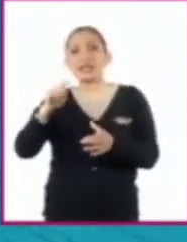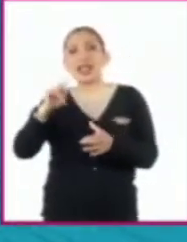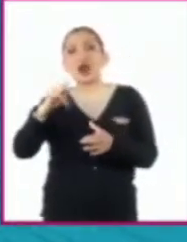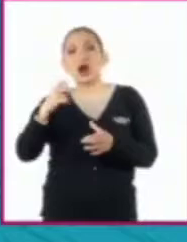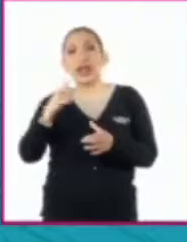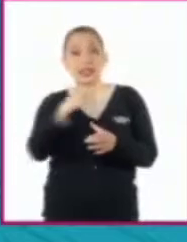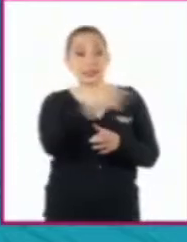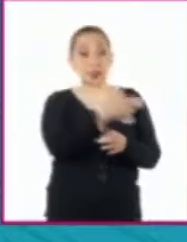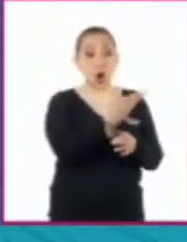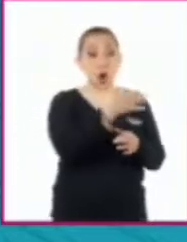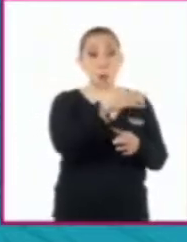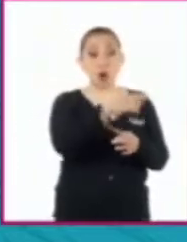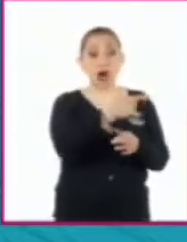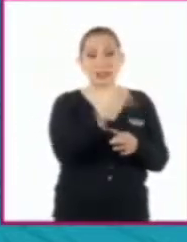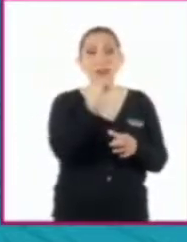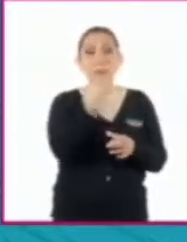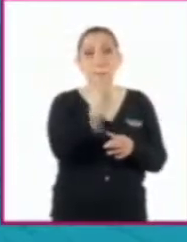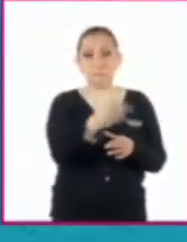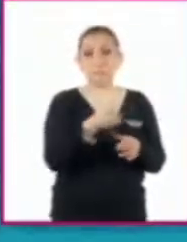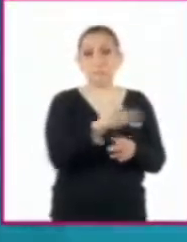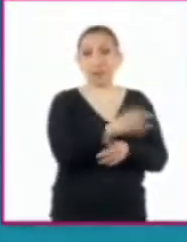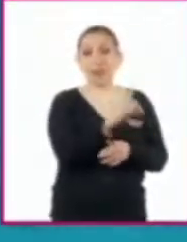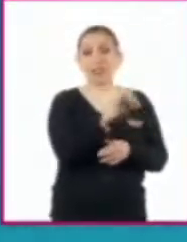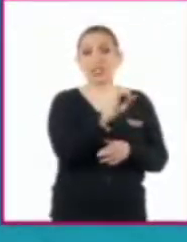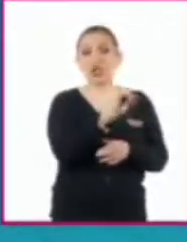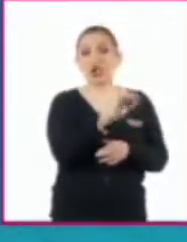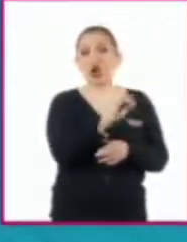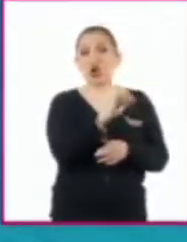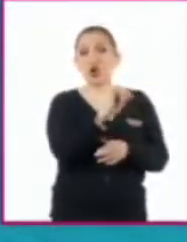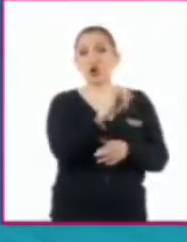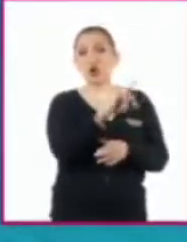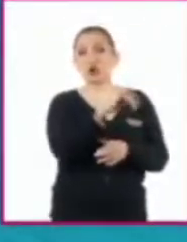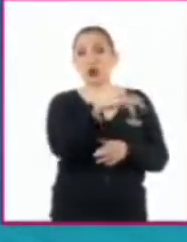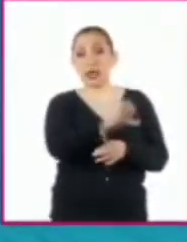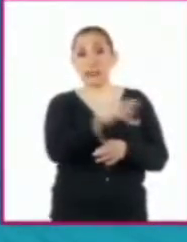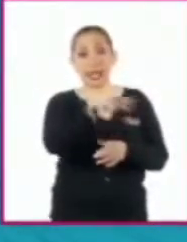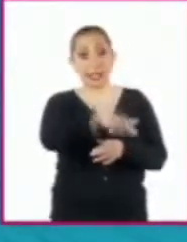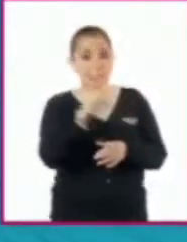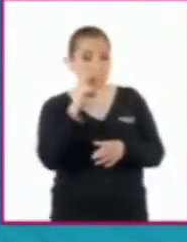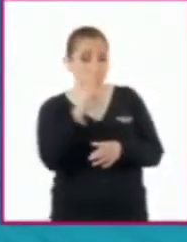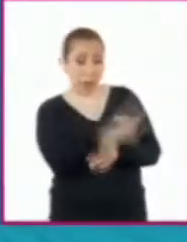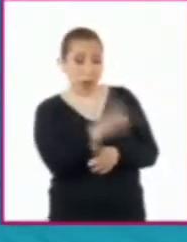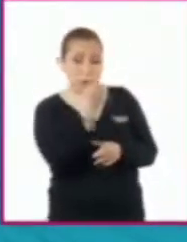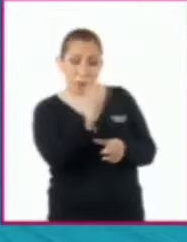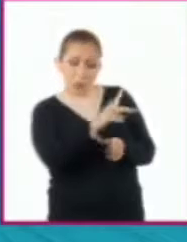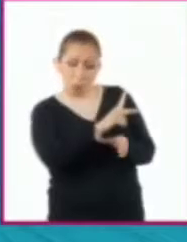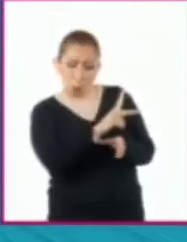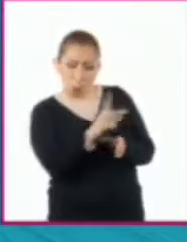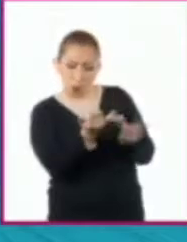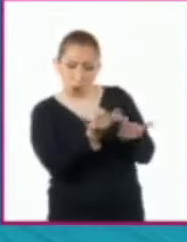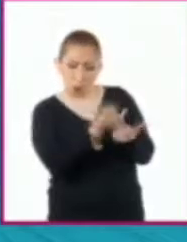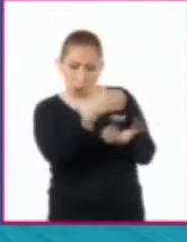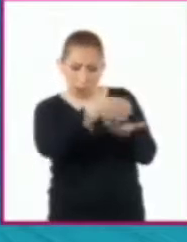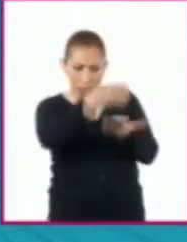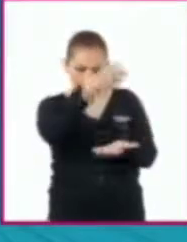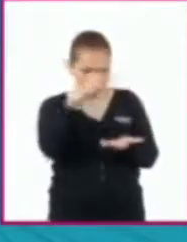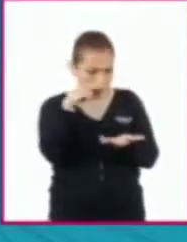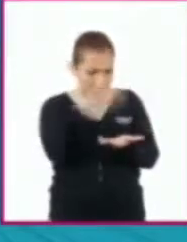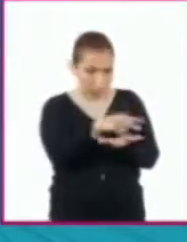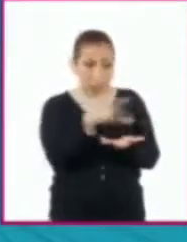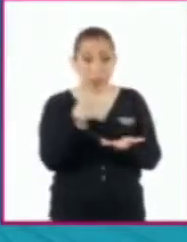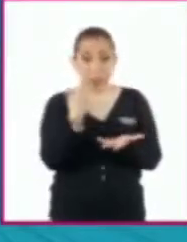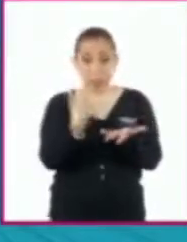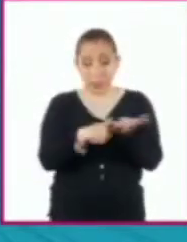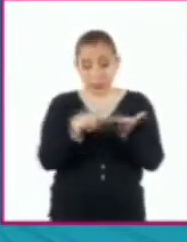Las mezclas homogéneas también se conocen como disoluciones. En ellas se aprecia una uniformidad total en todas sus partes.